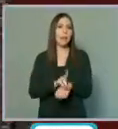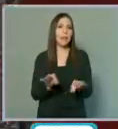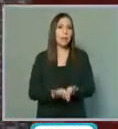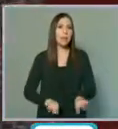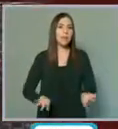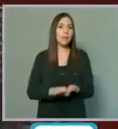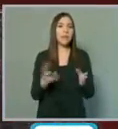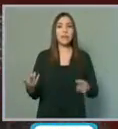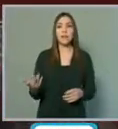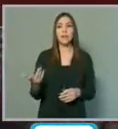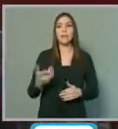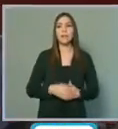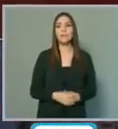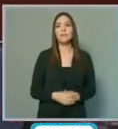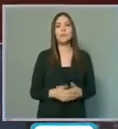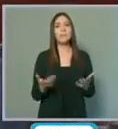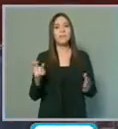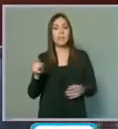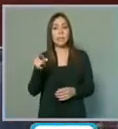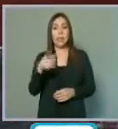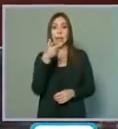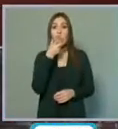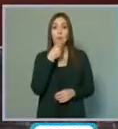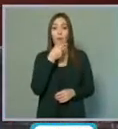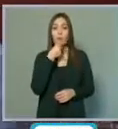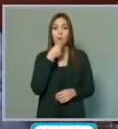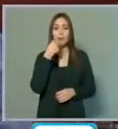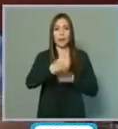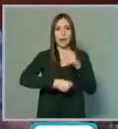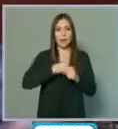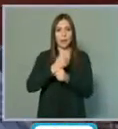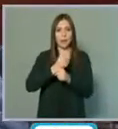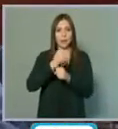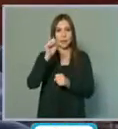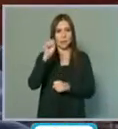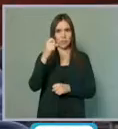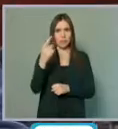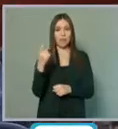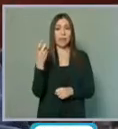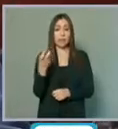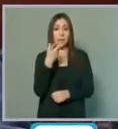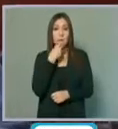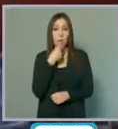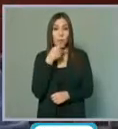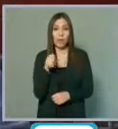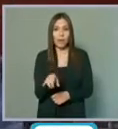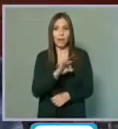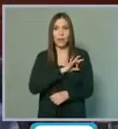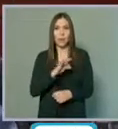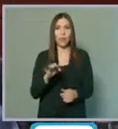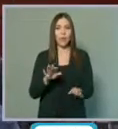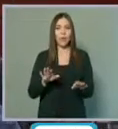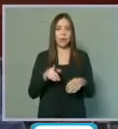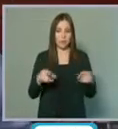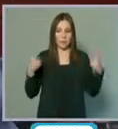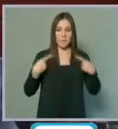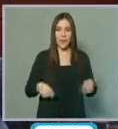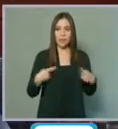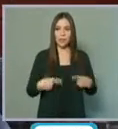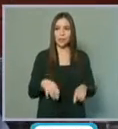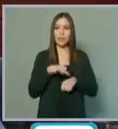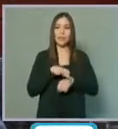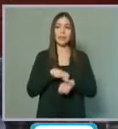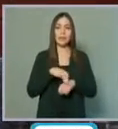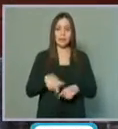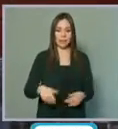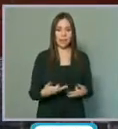en 61, digamos, el hombre tuvo la posibilidad, fíjate, hombre, o sea, el hombre como es decir, como especie, o sea, que Sí. está aquí